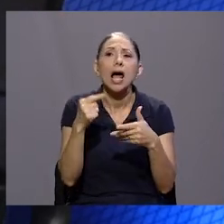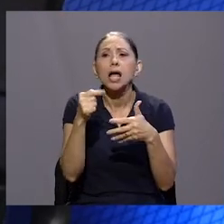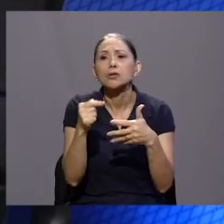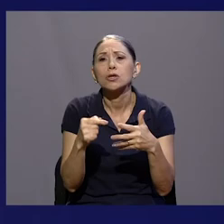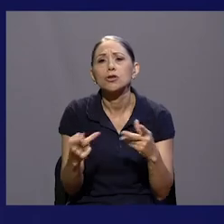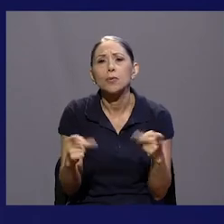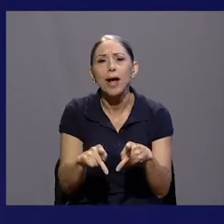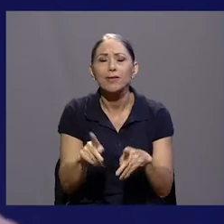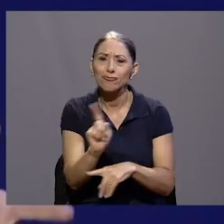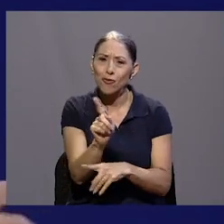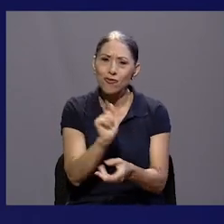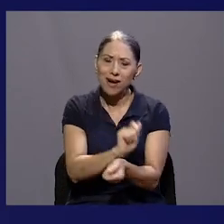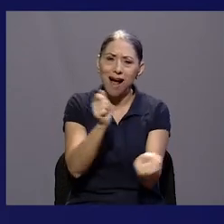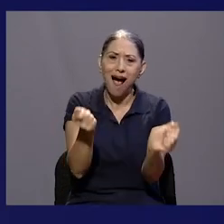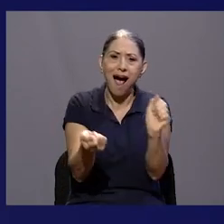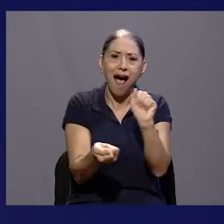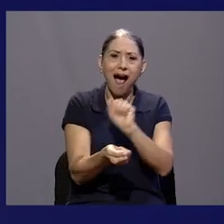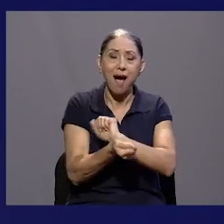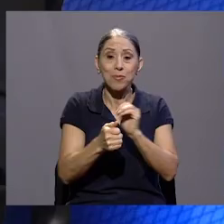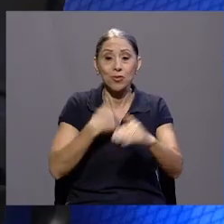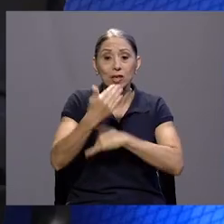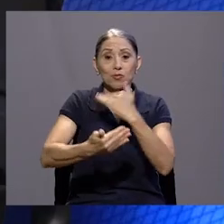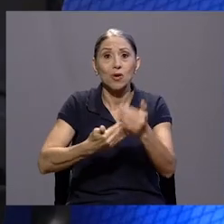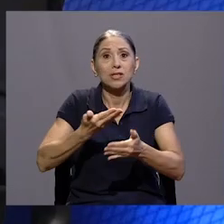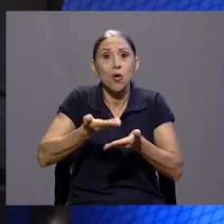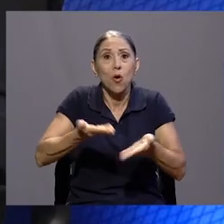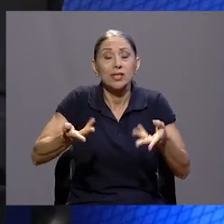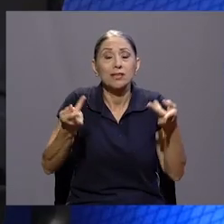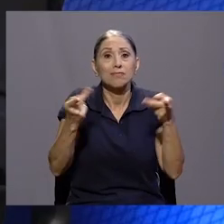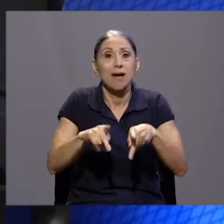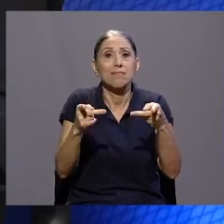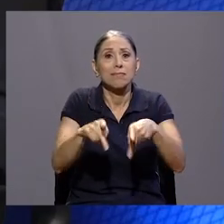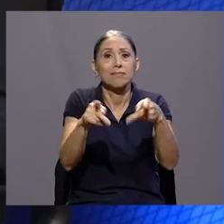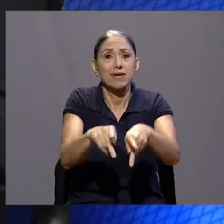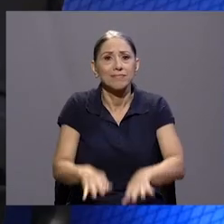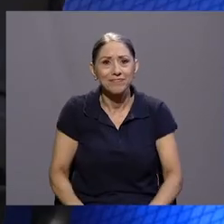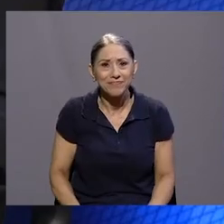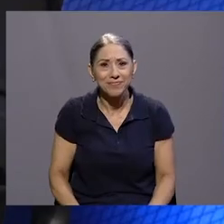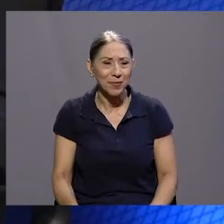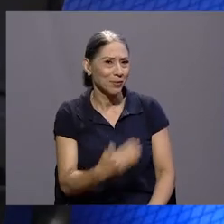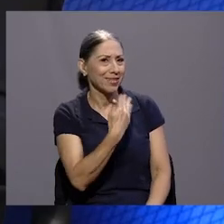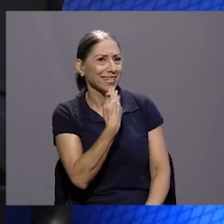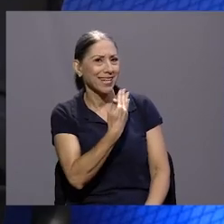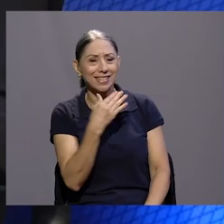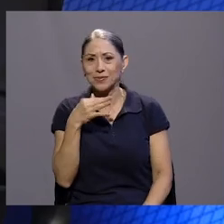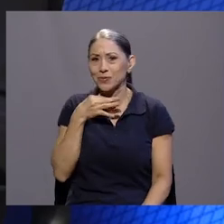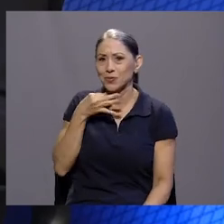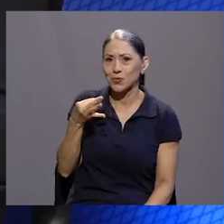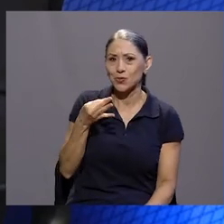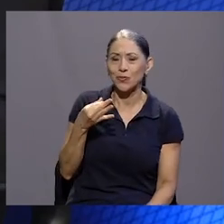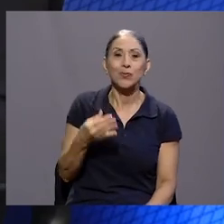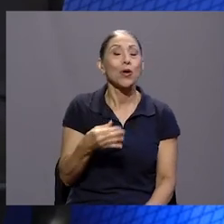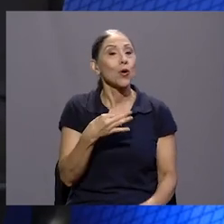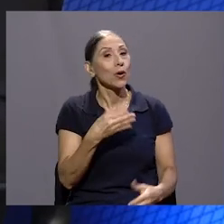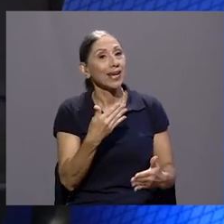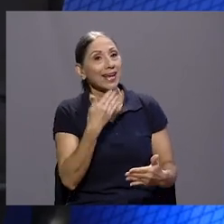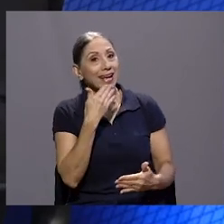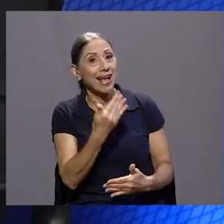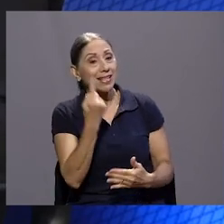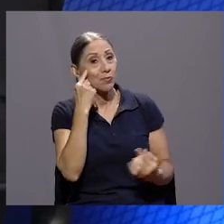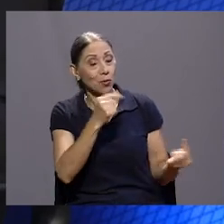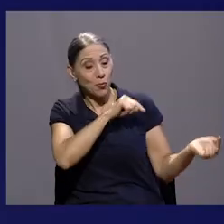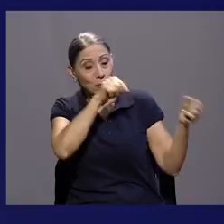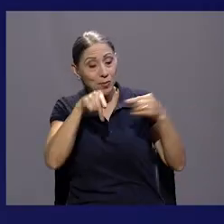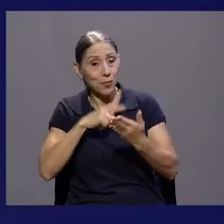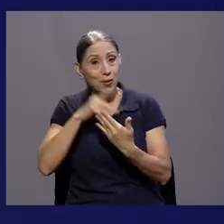fluyendo también para hola muchísimas gracias son clase nuevamente un gusto tenerte aquí en especial es 15 boozer hablando de